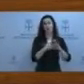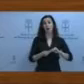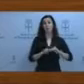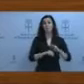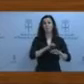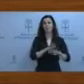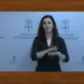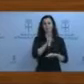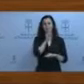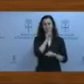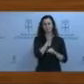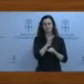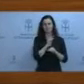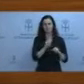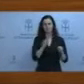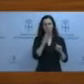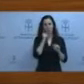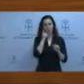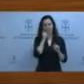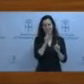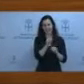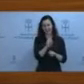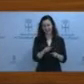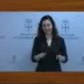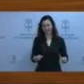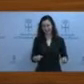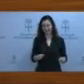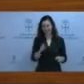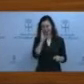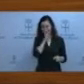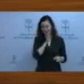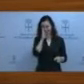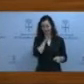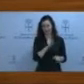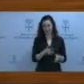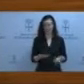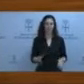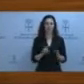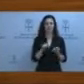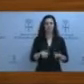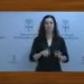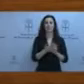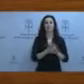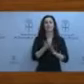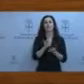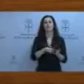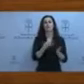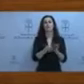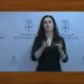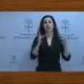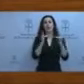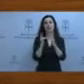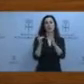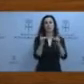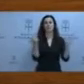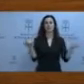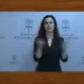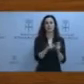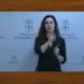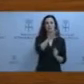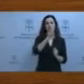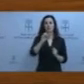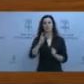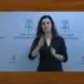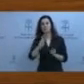la chita callando. Se hablaba entonces de aquí que había en el plan de disminuir las camas hospitalarias de 103 actuales